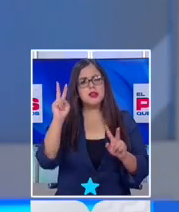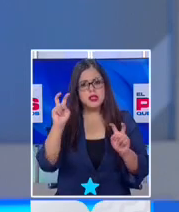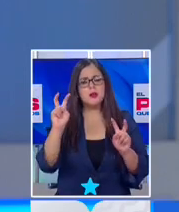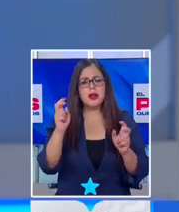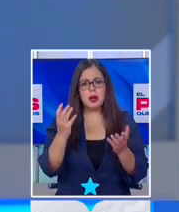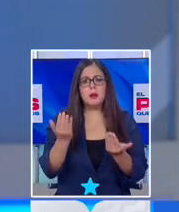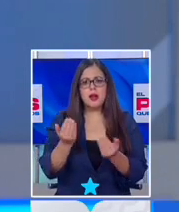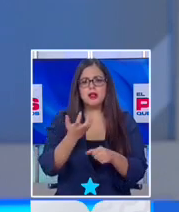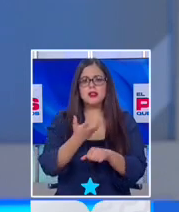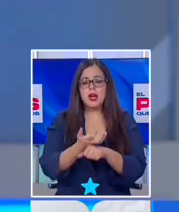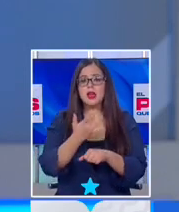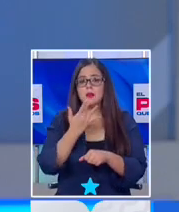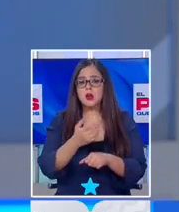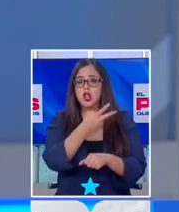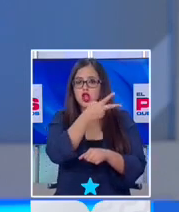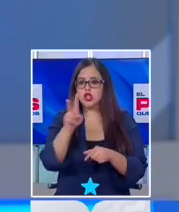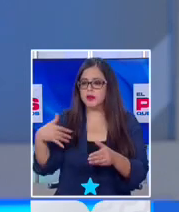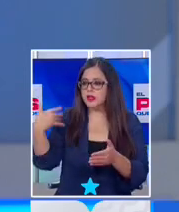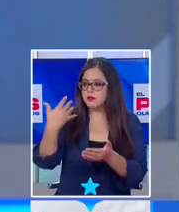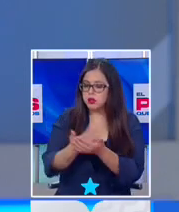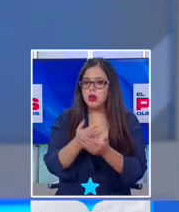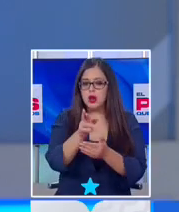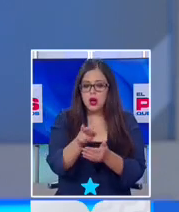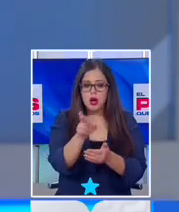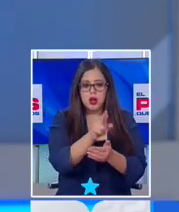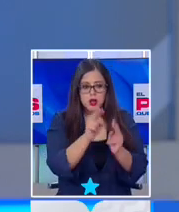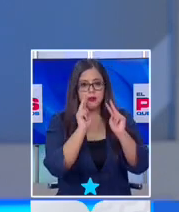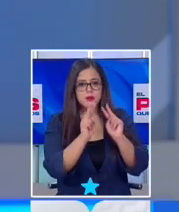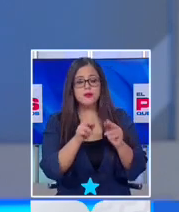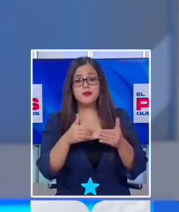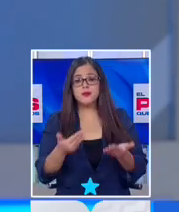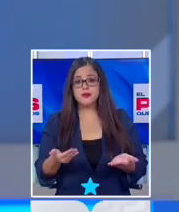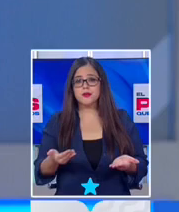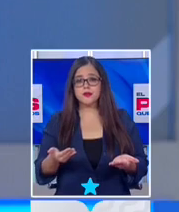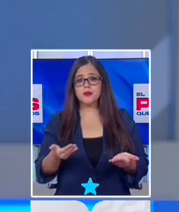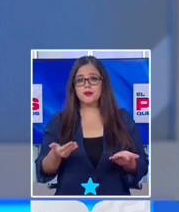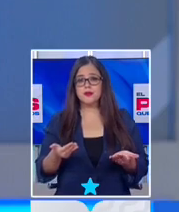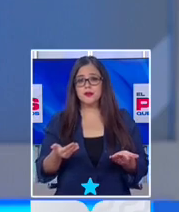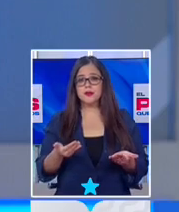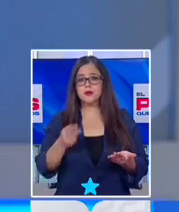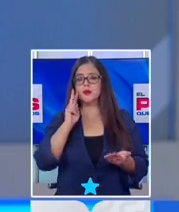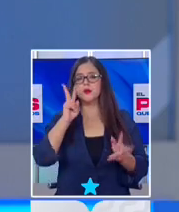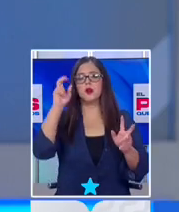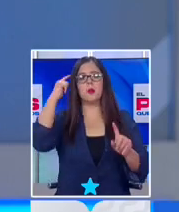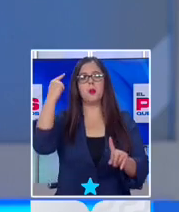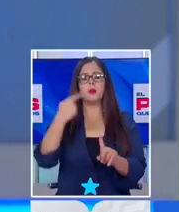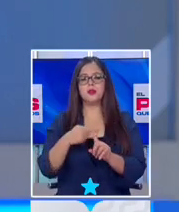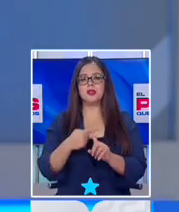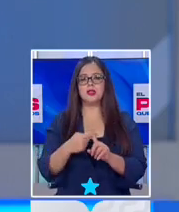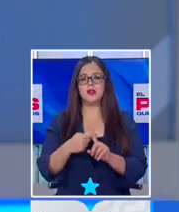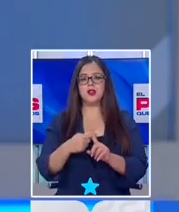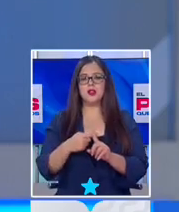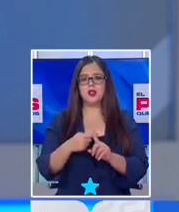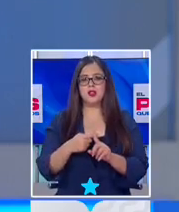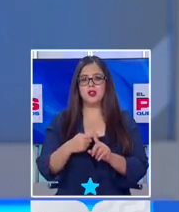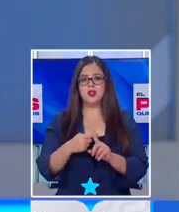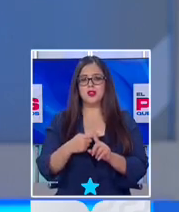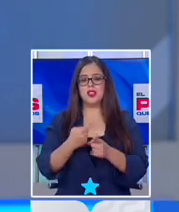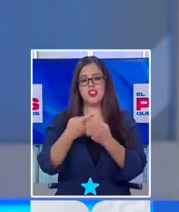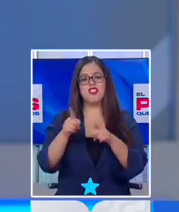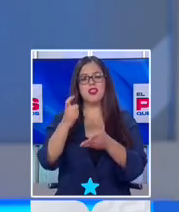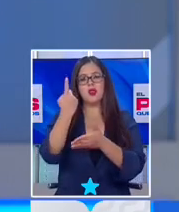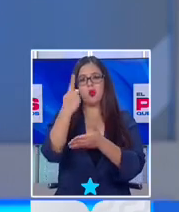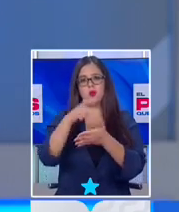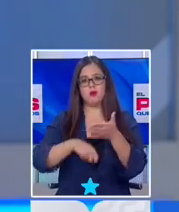últimas dos semanas se está escuchando más y por eso es que tengo una mirada más positiva que hace un mes atrás